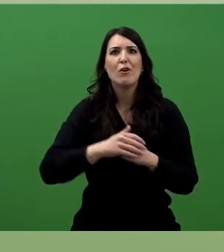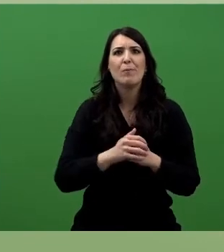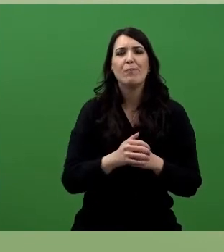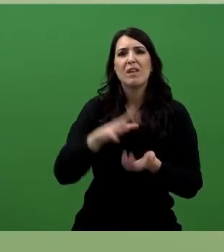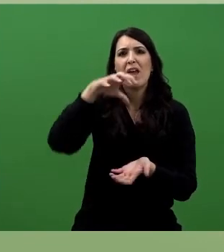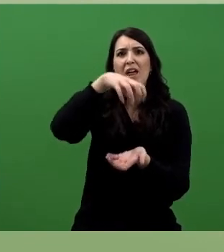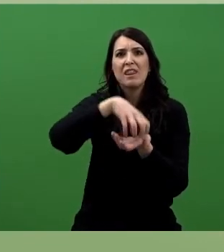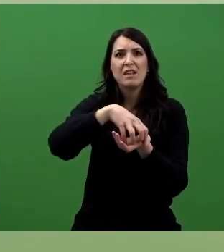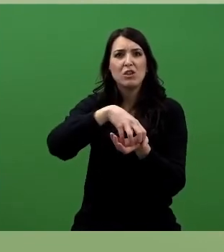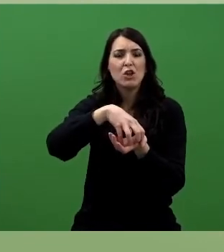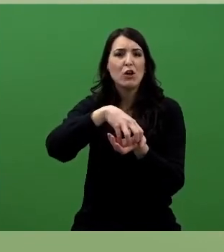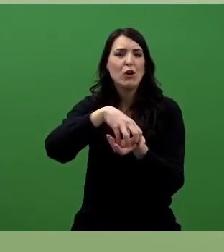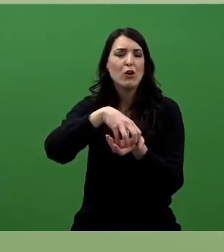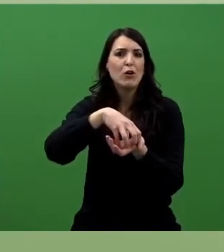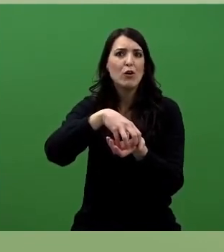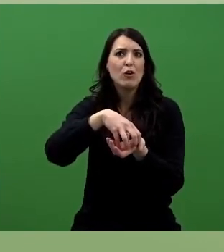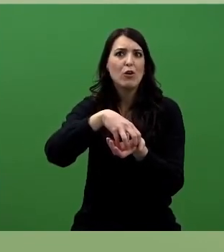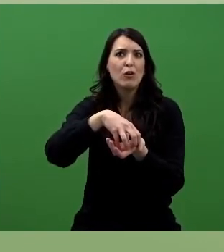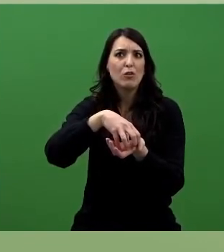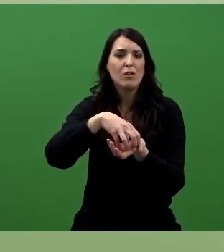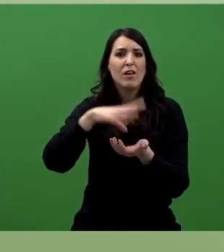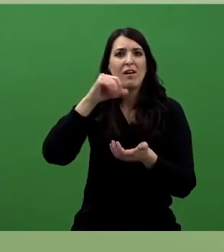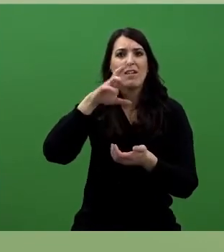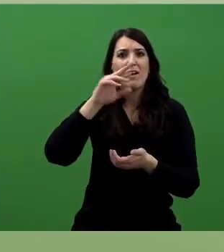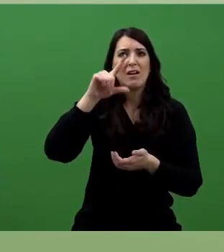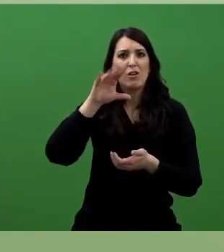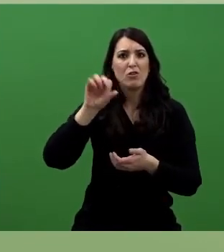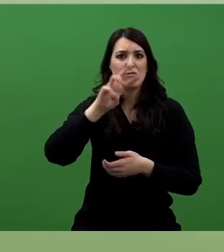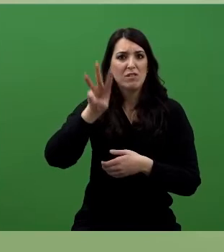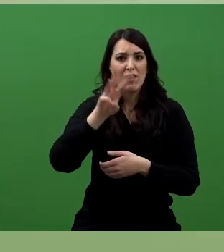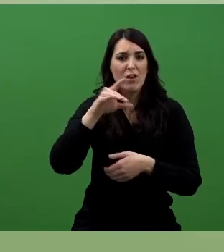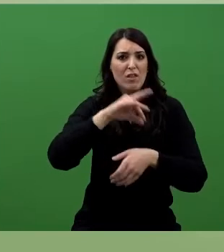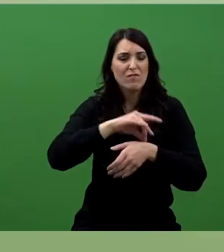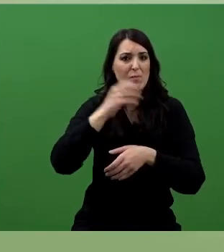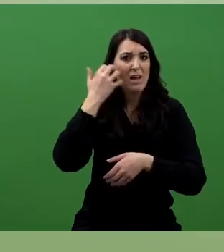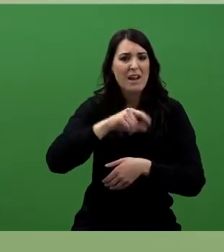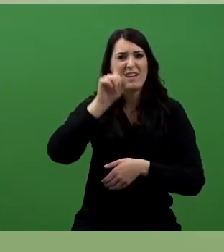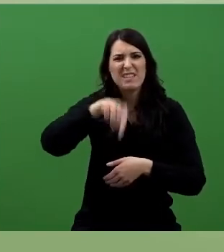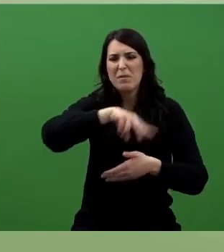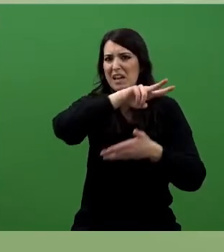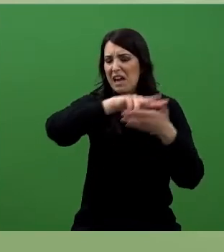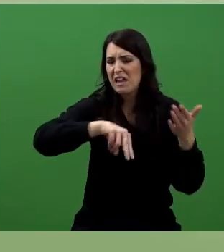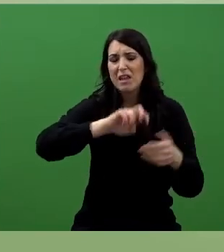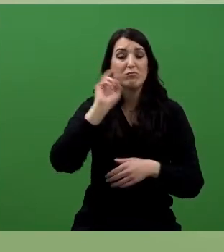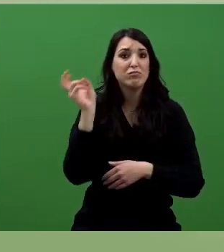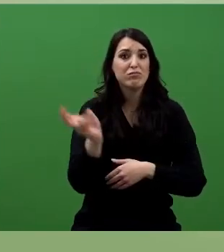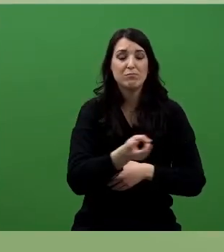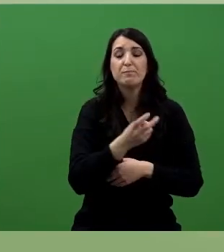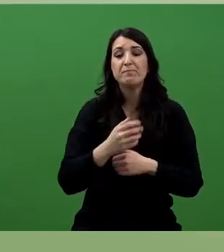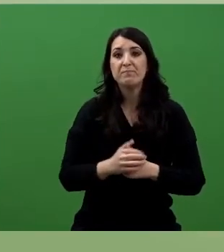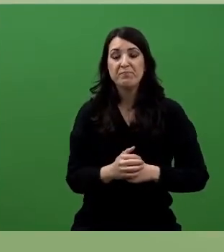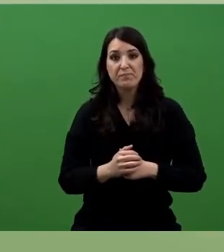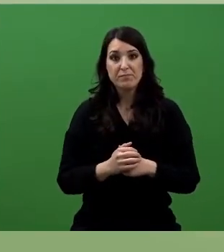el centro del Carlos III de enfermedades raras, también un centro en Galicia, etc. ¿no? Hay muchos centros que